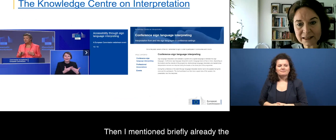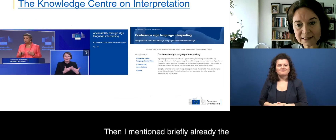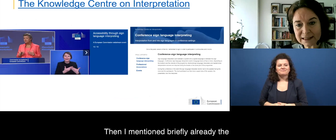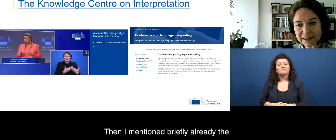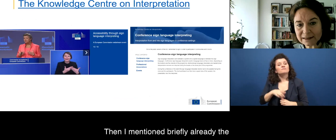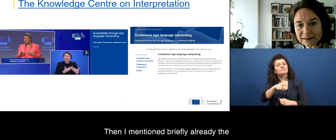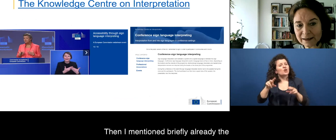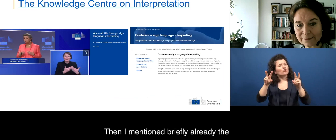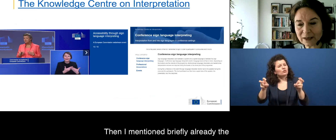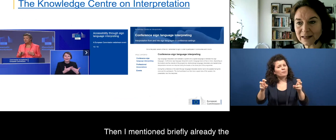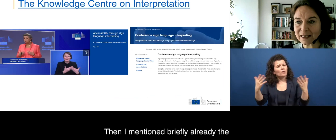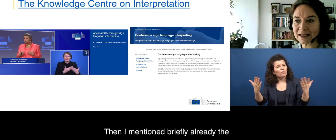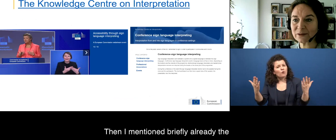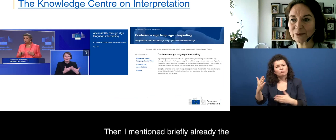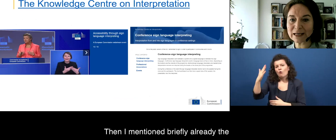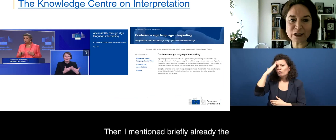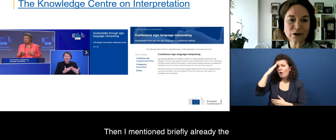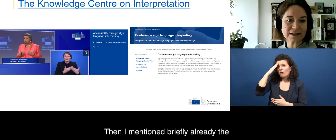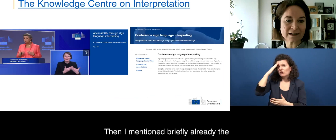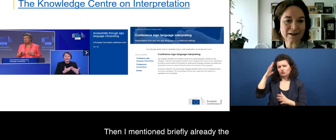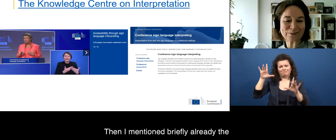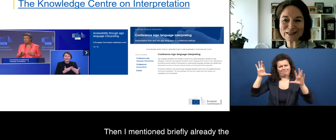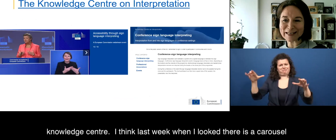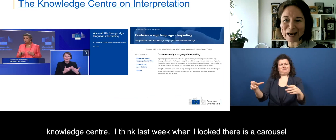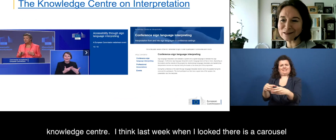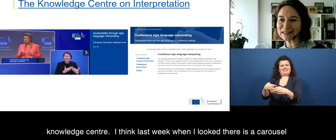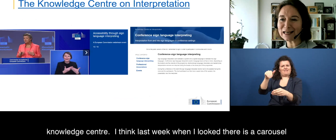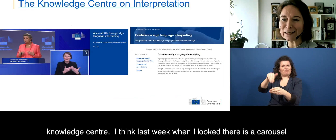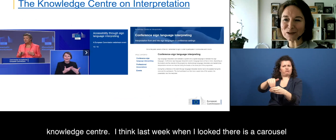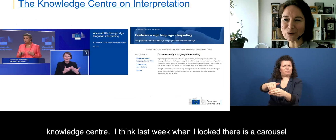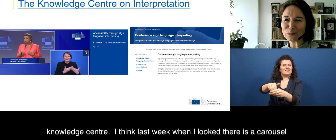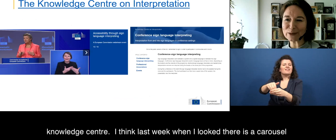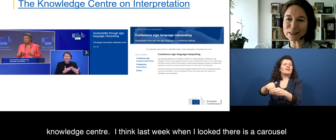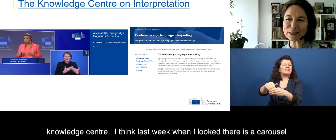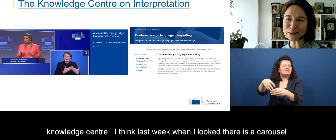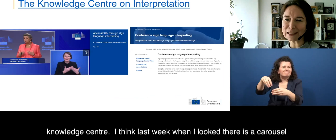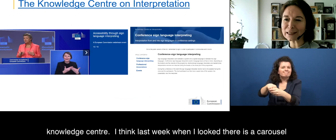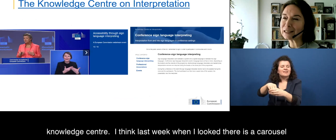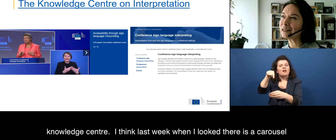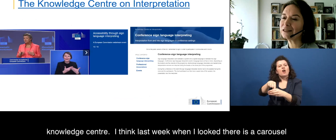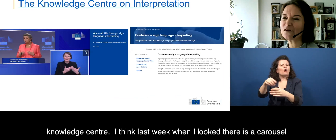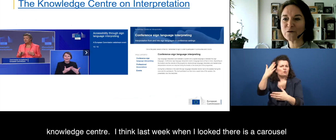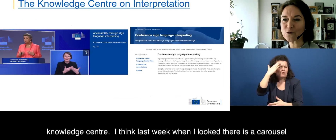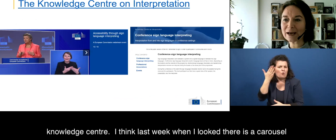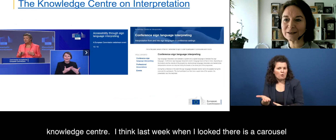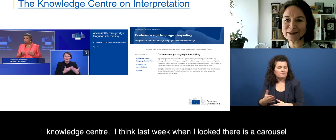Y mencioné brevemente nuestro centro de conocimiento sobre interpretación y